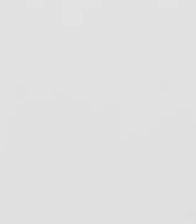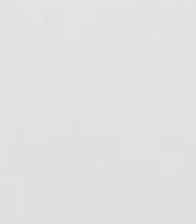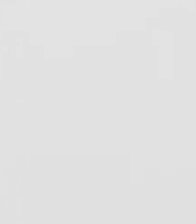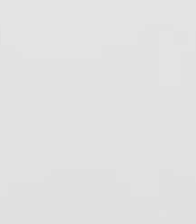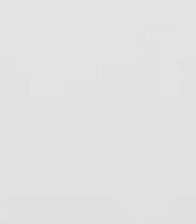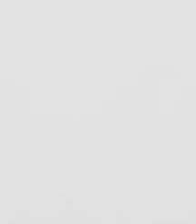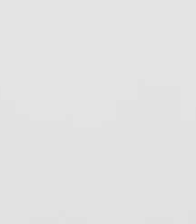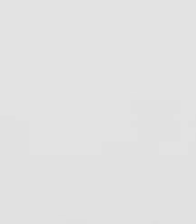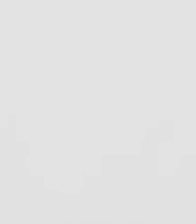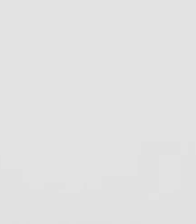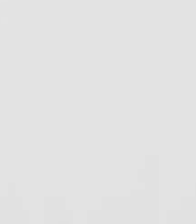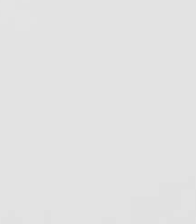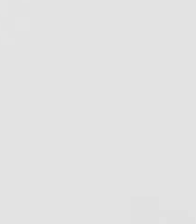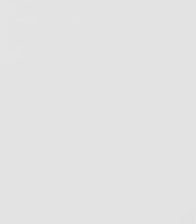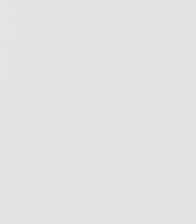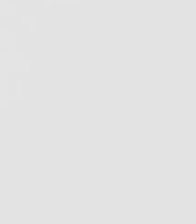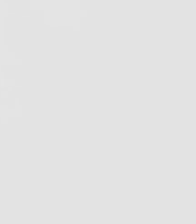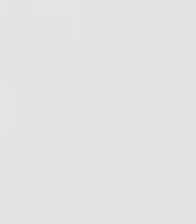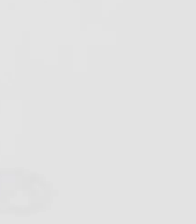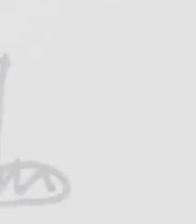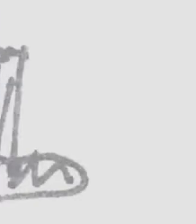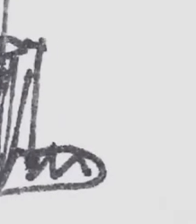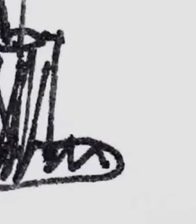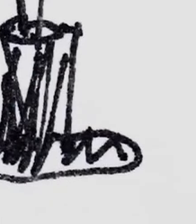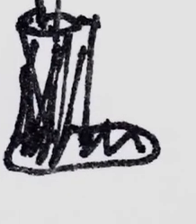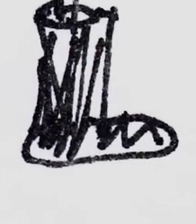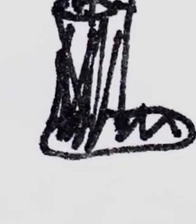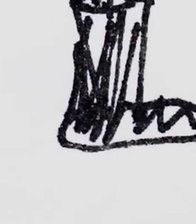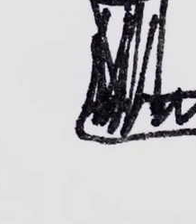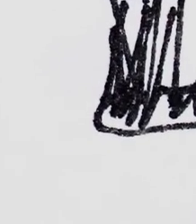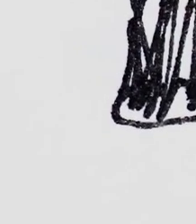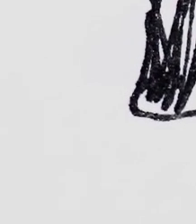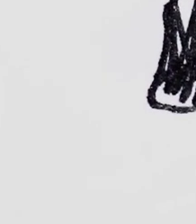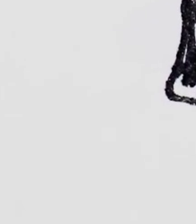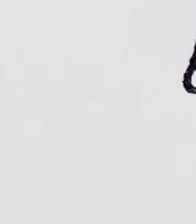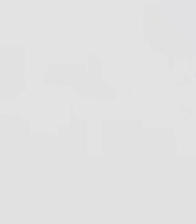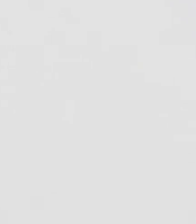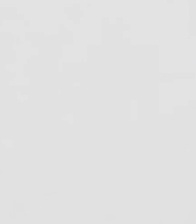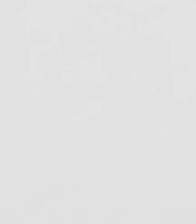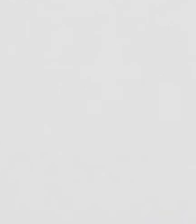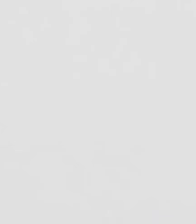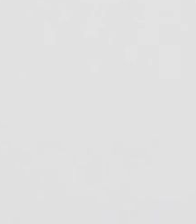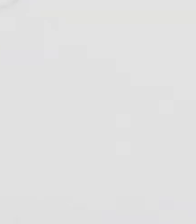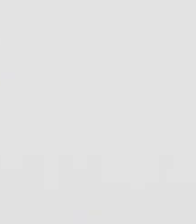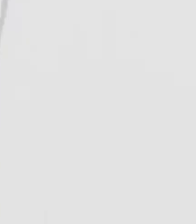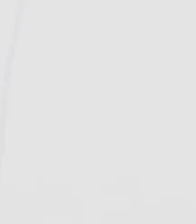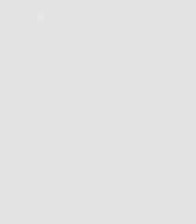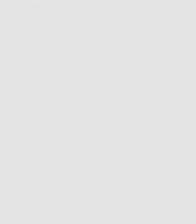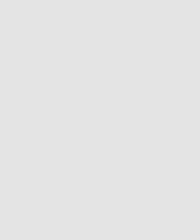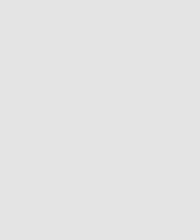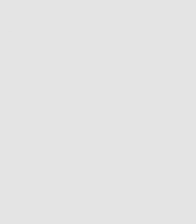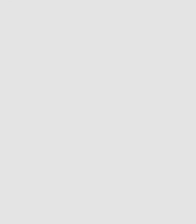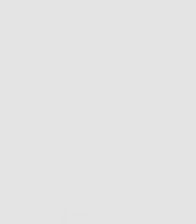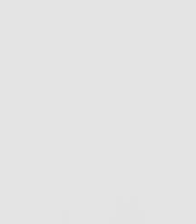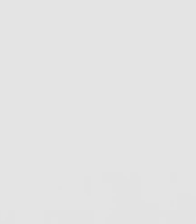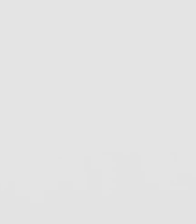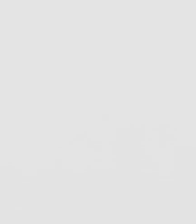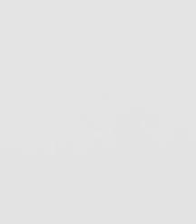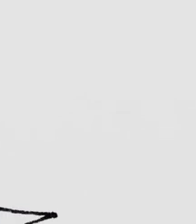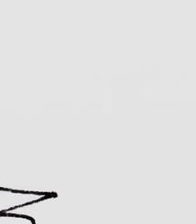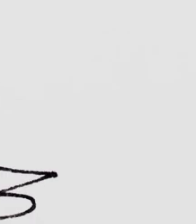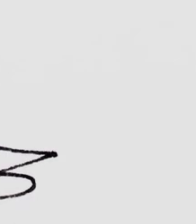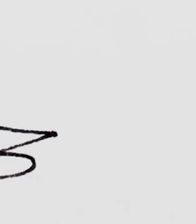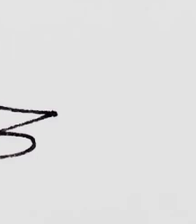bueno, que ya decido agregar como un color, ¿verdad?, que es con el que me siento más identificada como en este momento de mi vida,